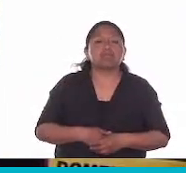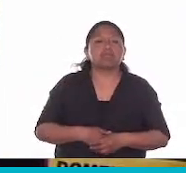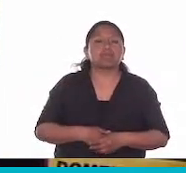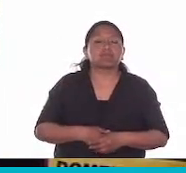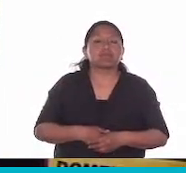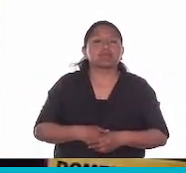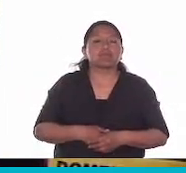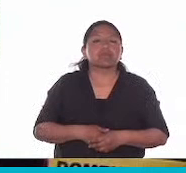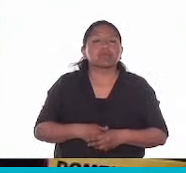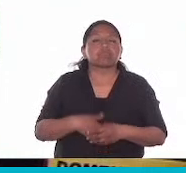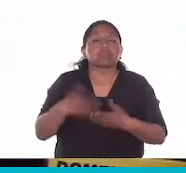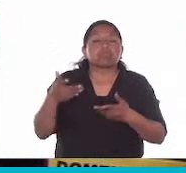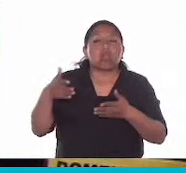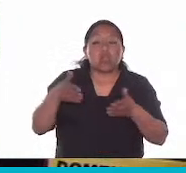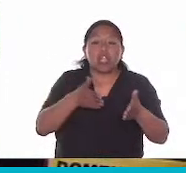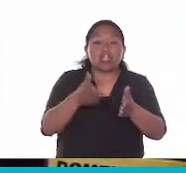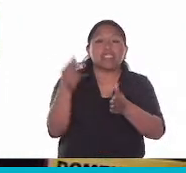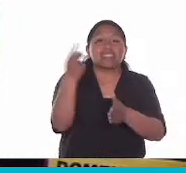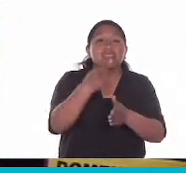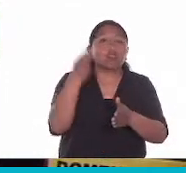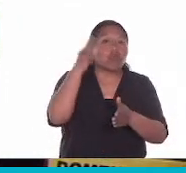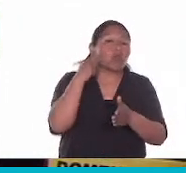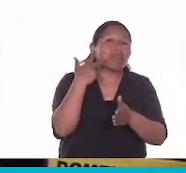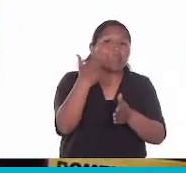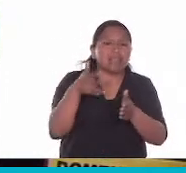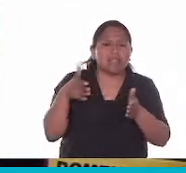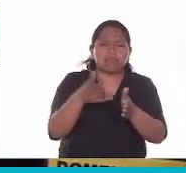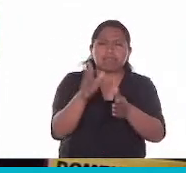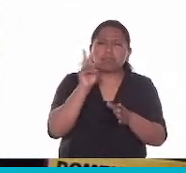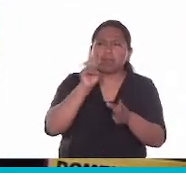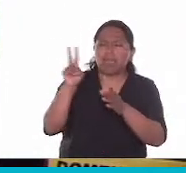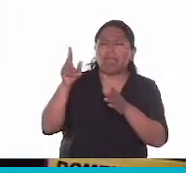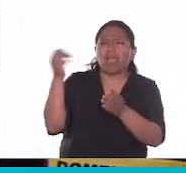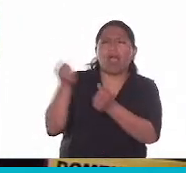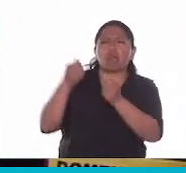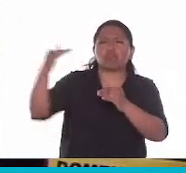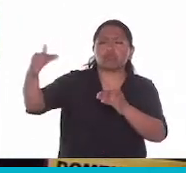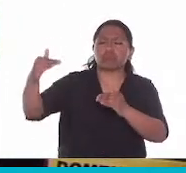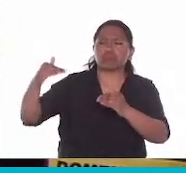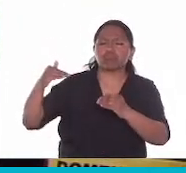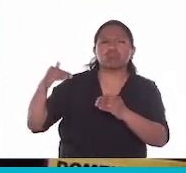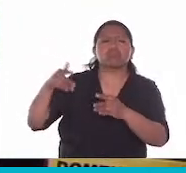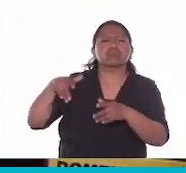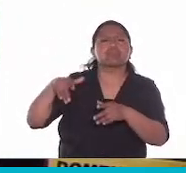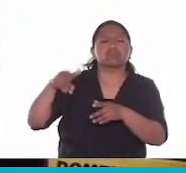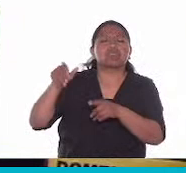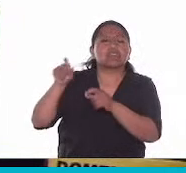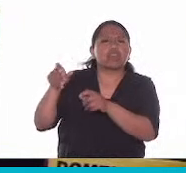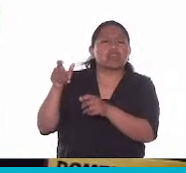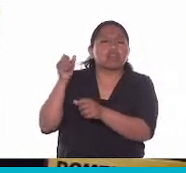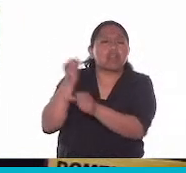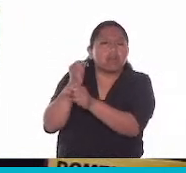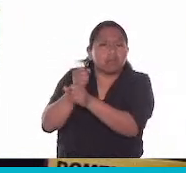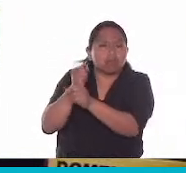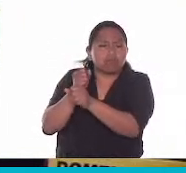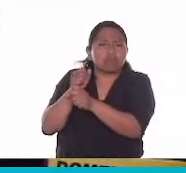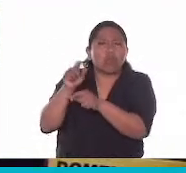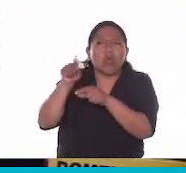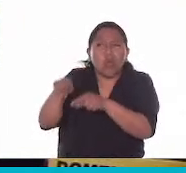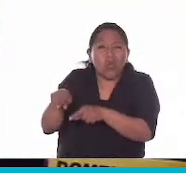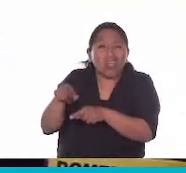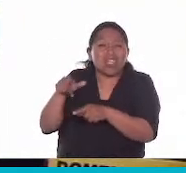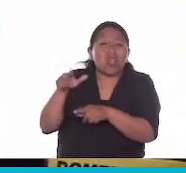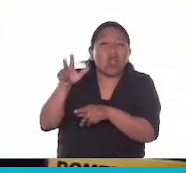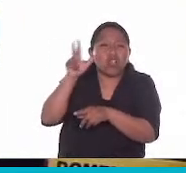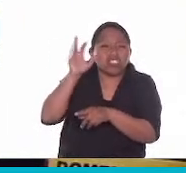cuando uno pasa por esa ruta que es la 193 ve autos sobrecargado sobre la colectora que son de los trabajadores hoy había